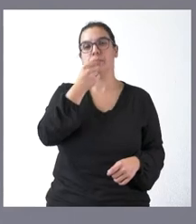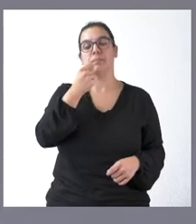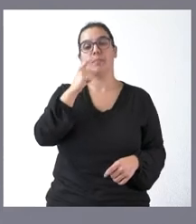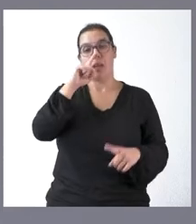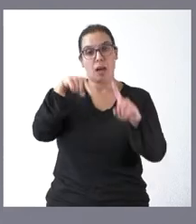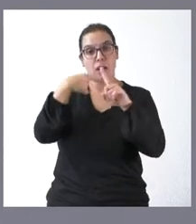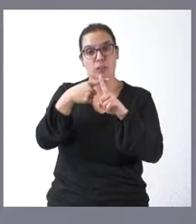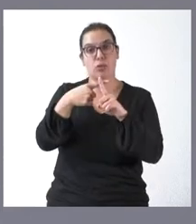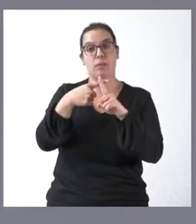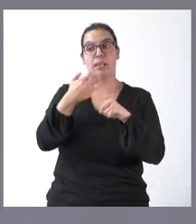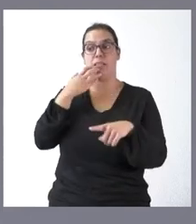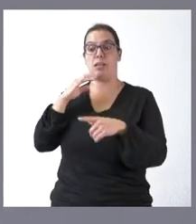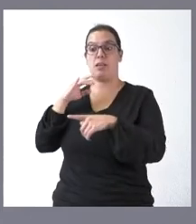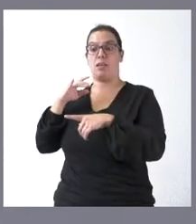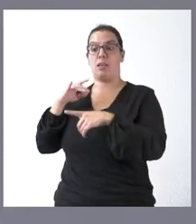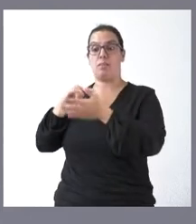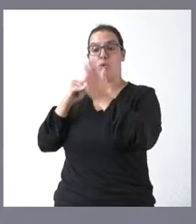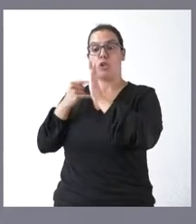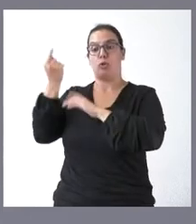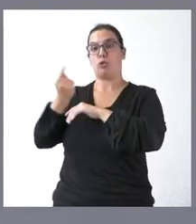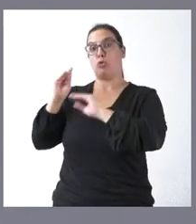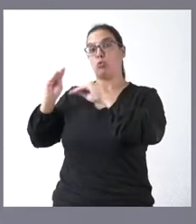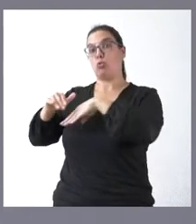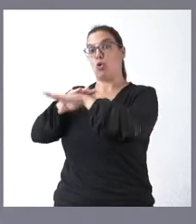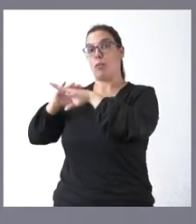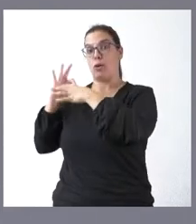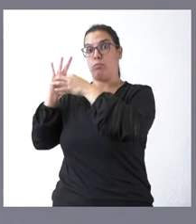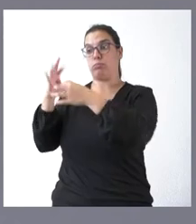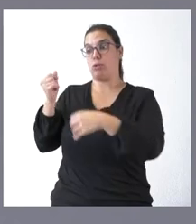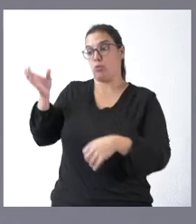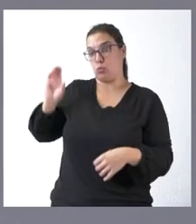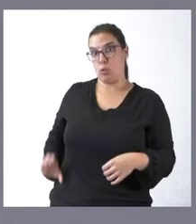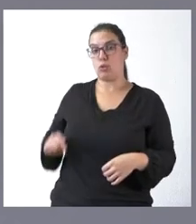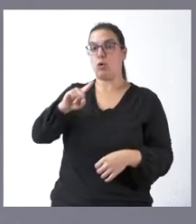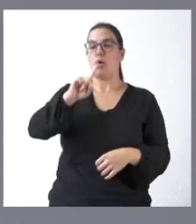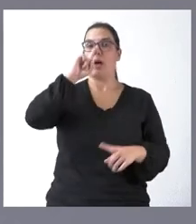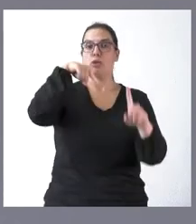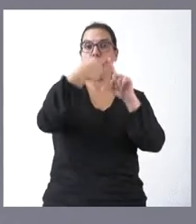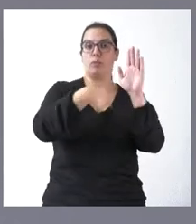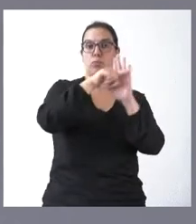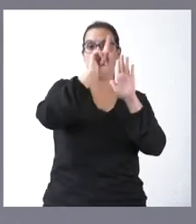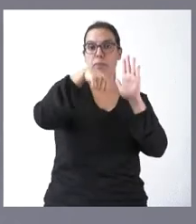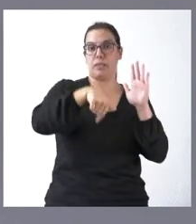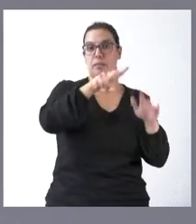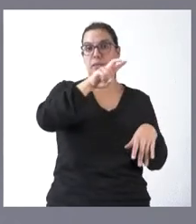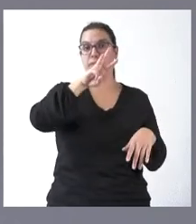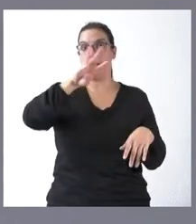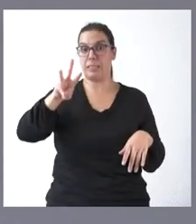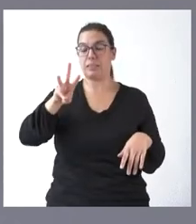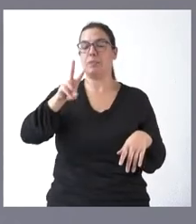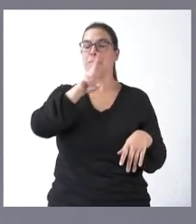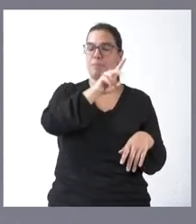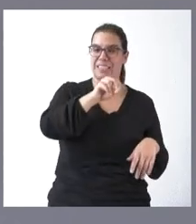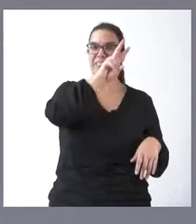incluyó el gobierno en el proyecto de ley de presupuestos vinculado a la retribuciones Pues si lo incluye y establece financiación para ello pues lógicamente